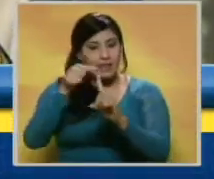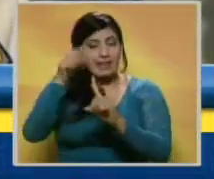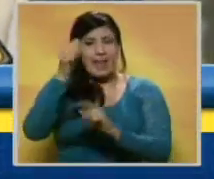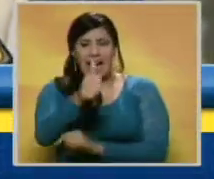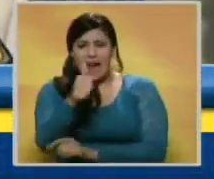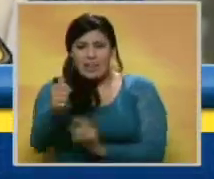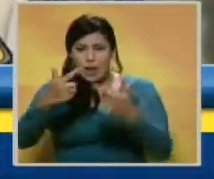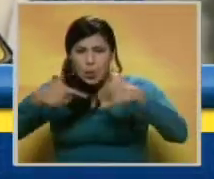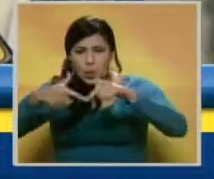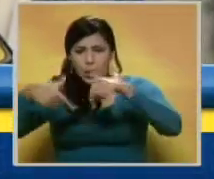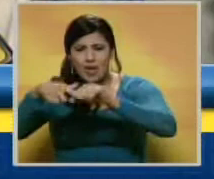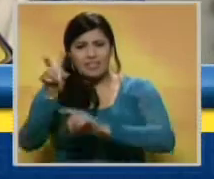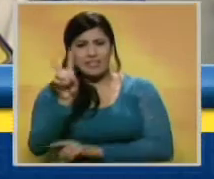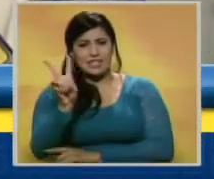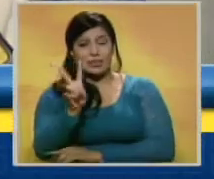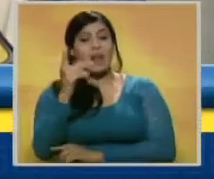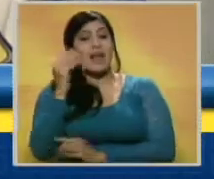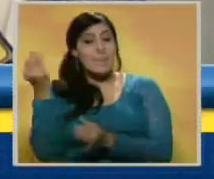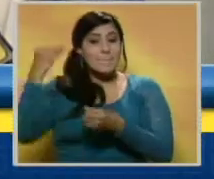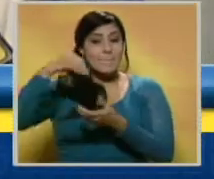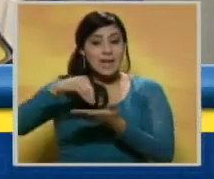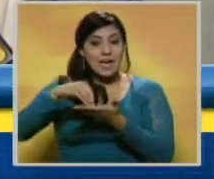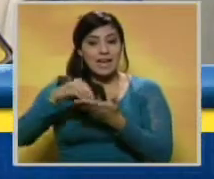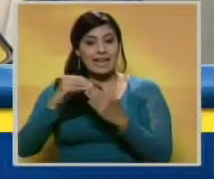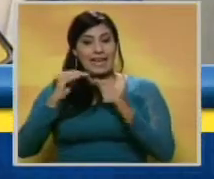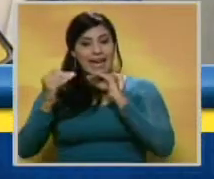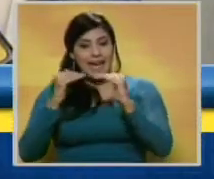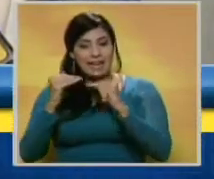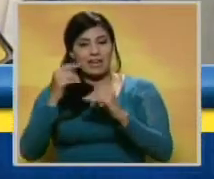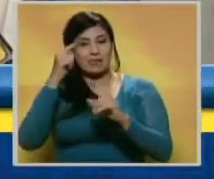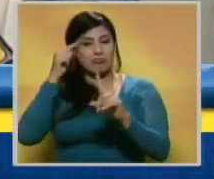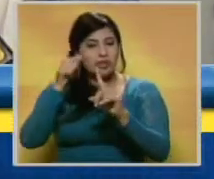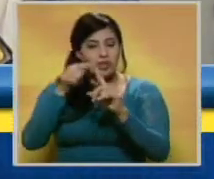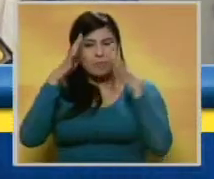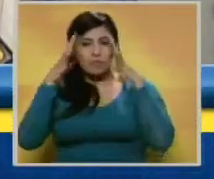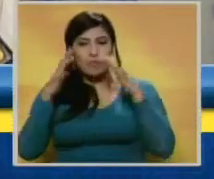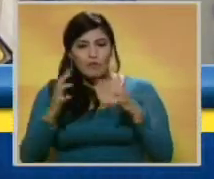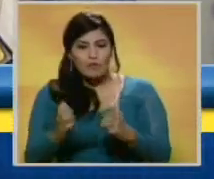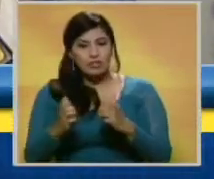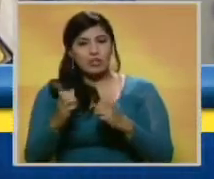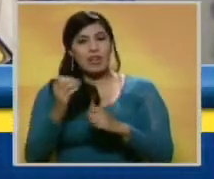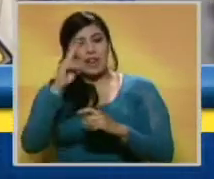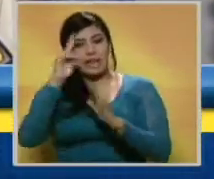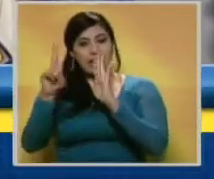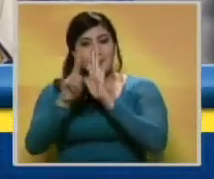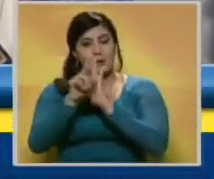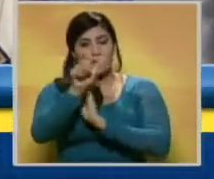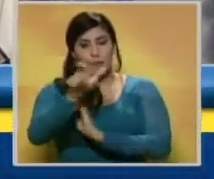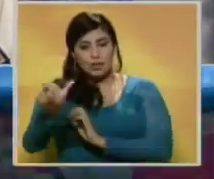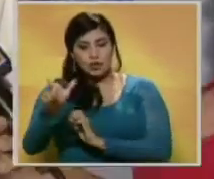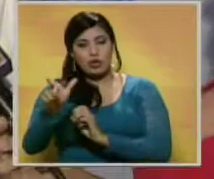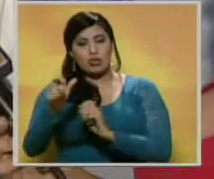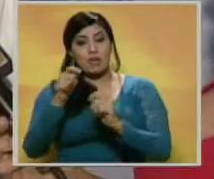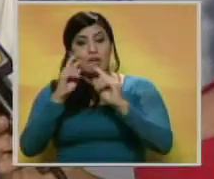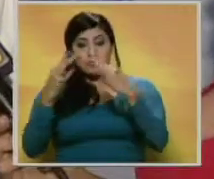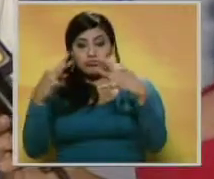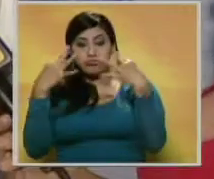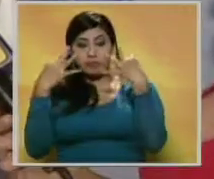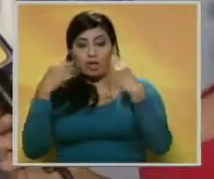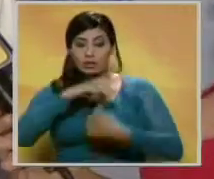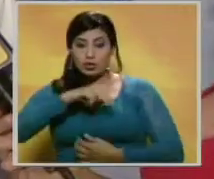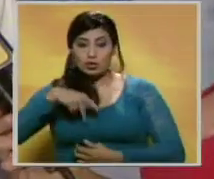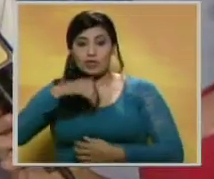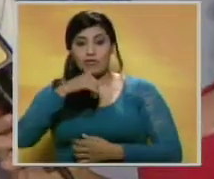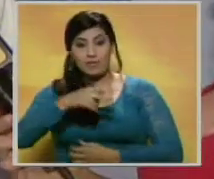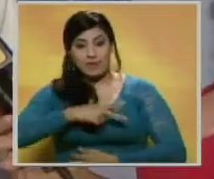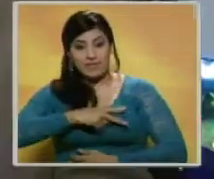cada rincón de Venezuela. Y a eso le agrego ética, mística, profesionalismo y respeto por nuestra audiencia, que son los puntos cardinales de